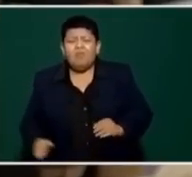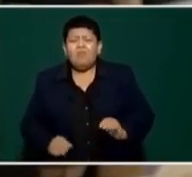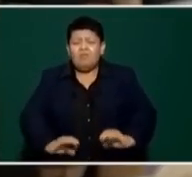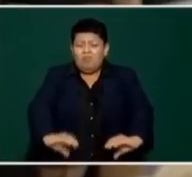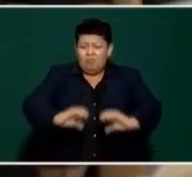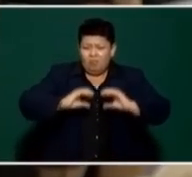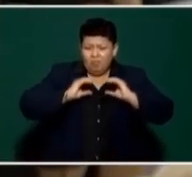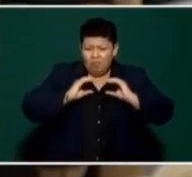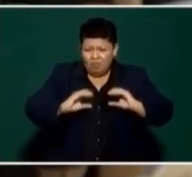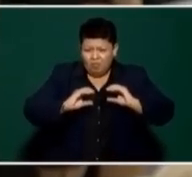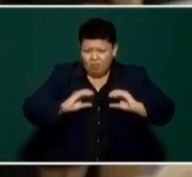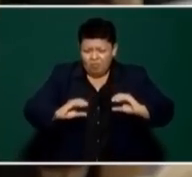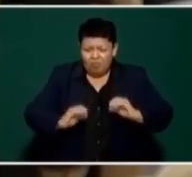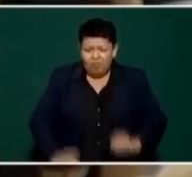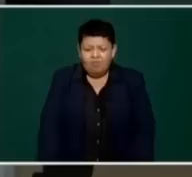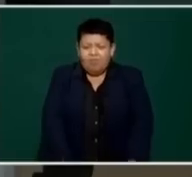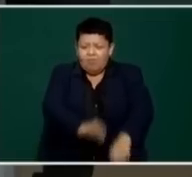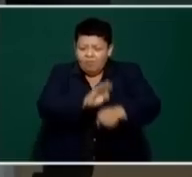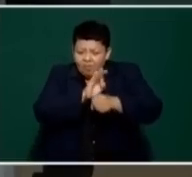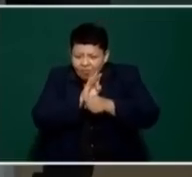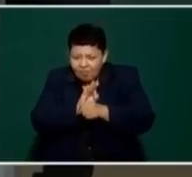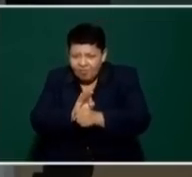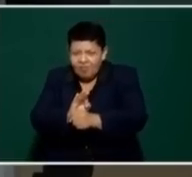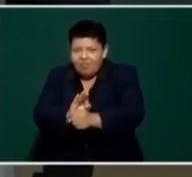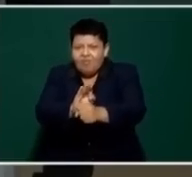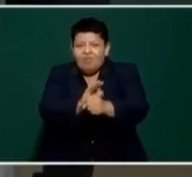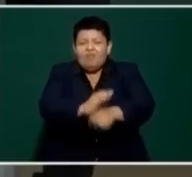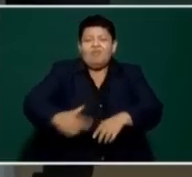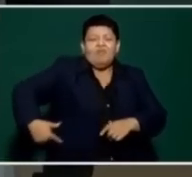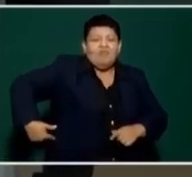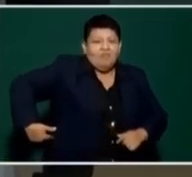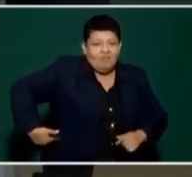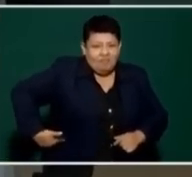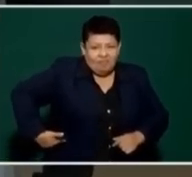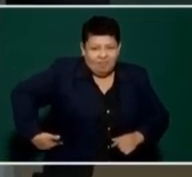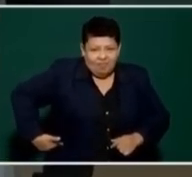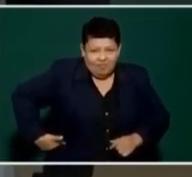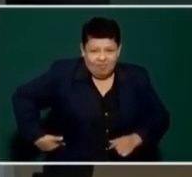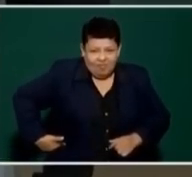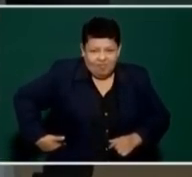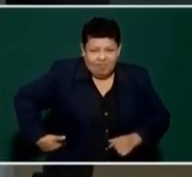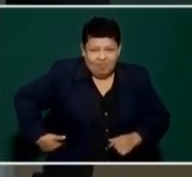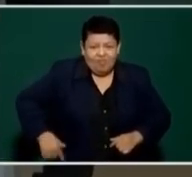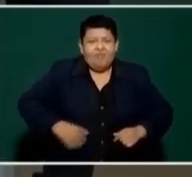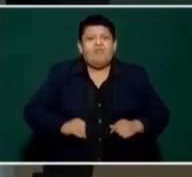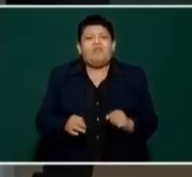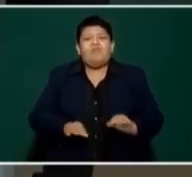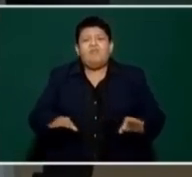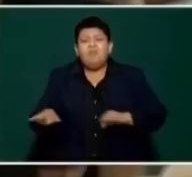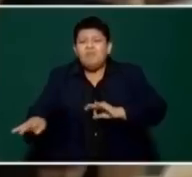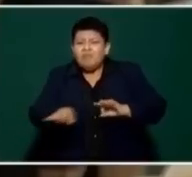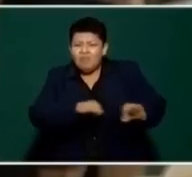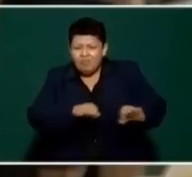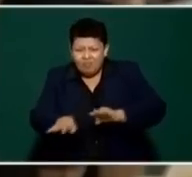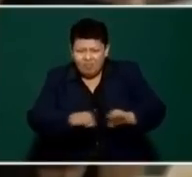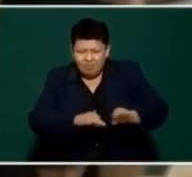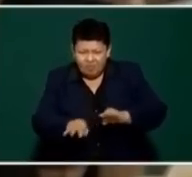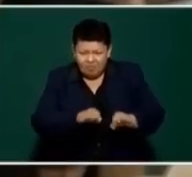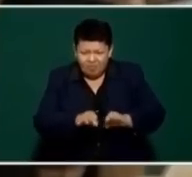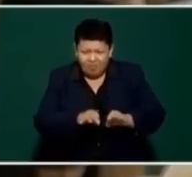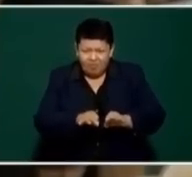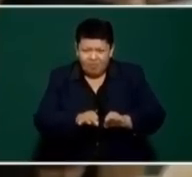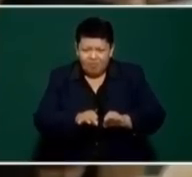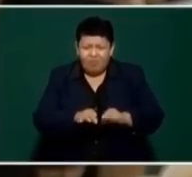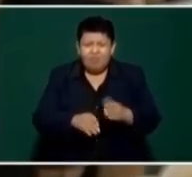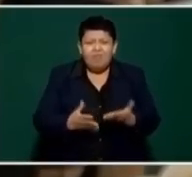sido consentidas durante muchos gobiernos, en el sentido de manejan el sistema outsourcing en el pago de los trabajadores, que